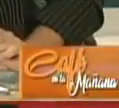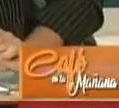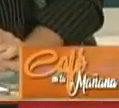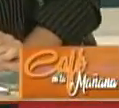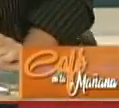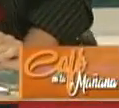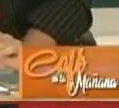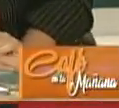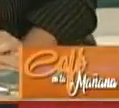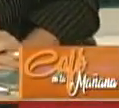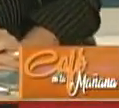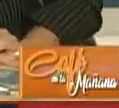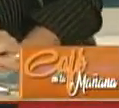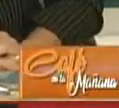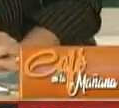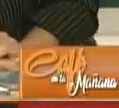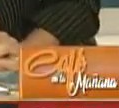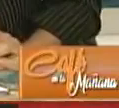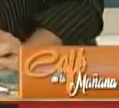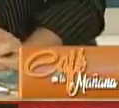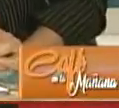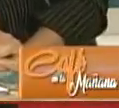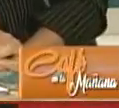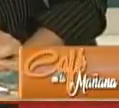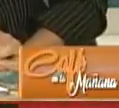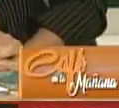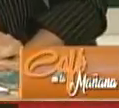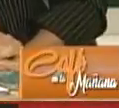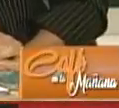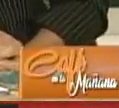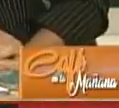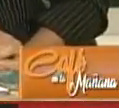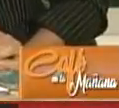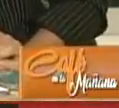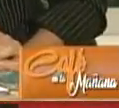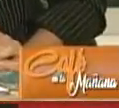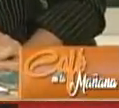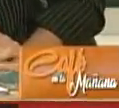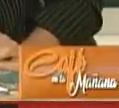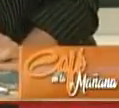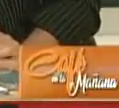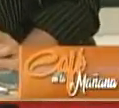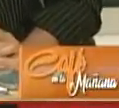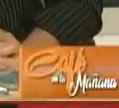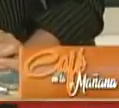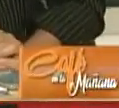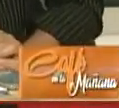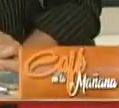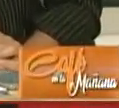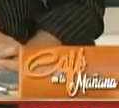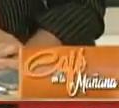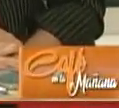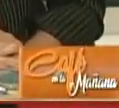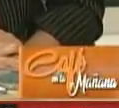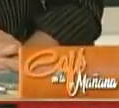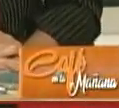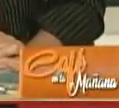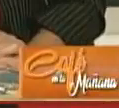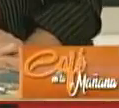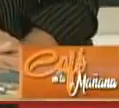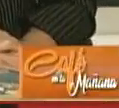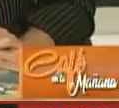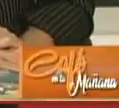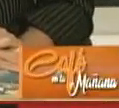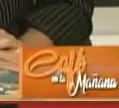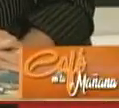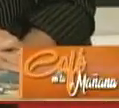Escuchamos allí el testimonio nuevamente de la esposa de Alex Saab, que ha sido acogida acá en nuestro país y brindándole todo ese apoyo,